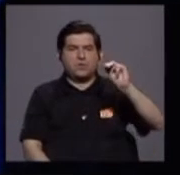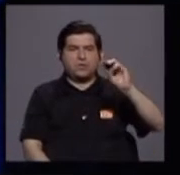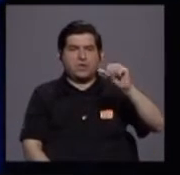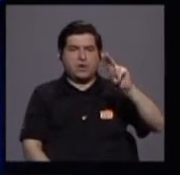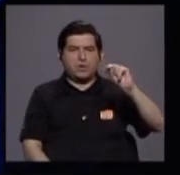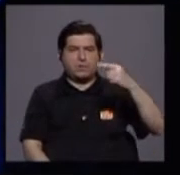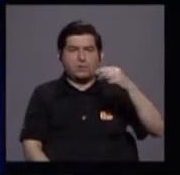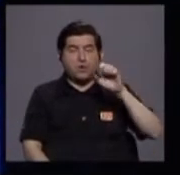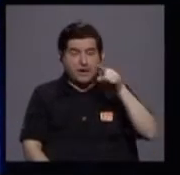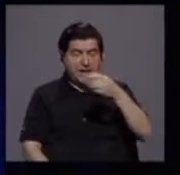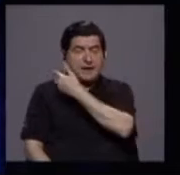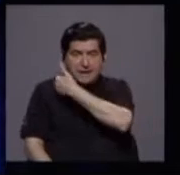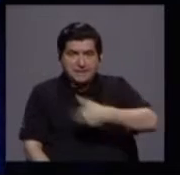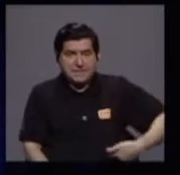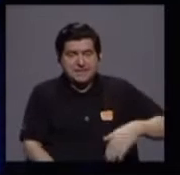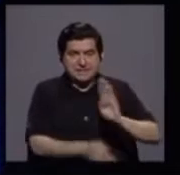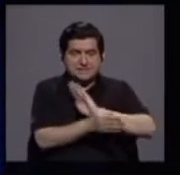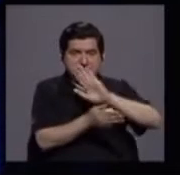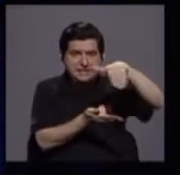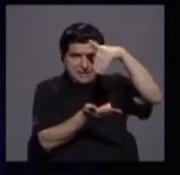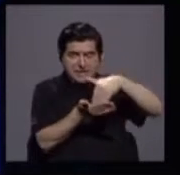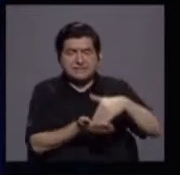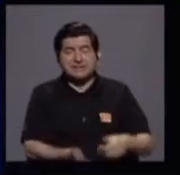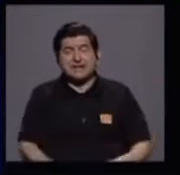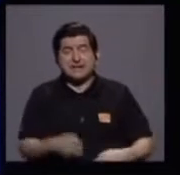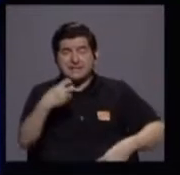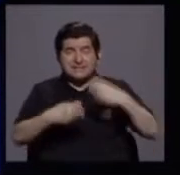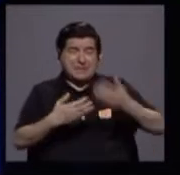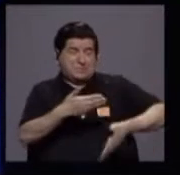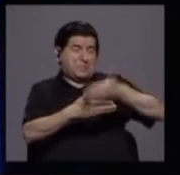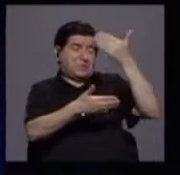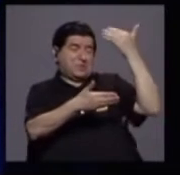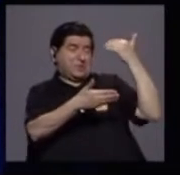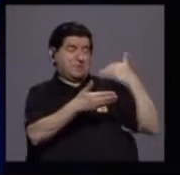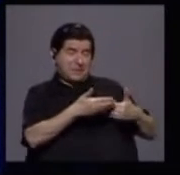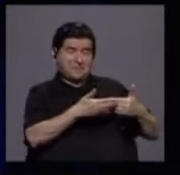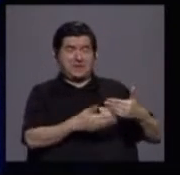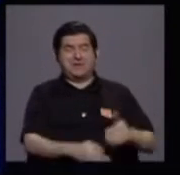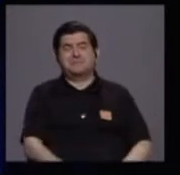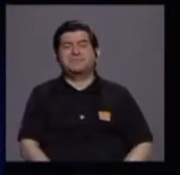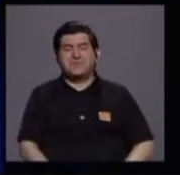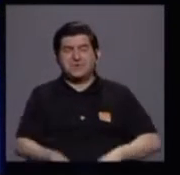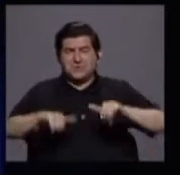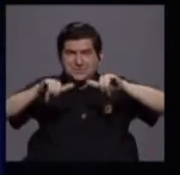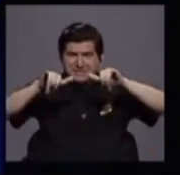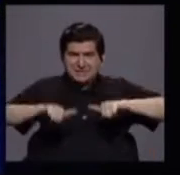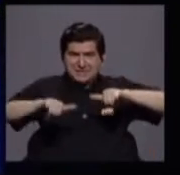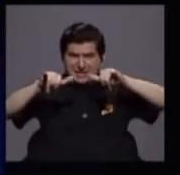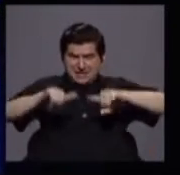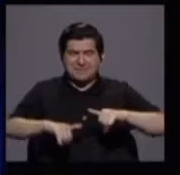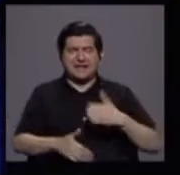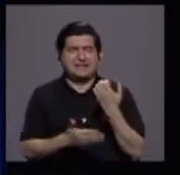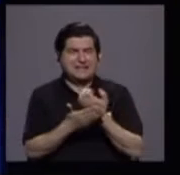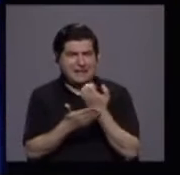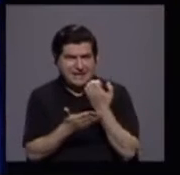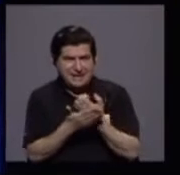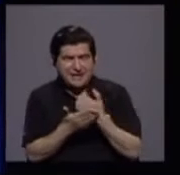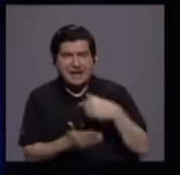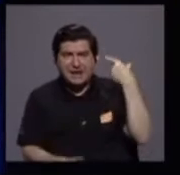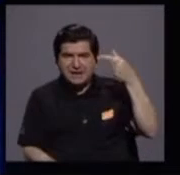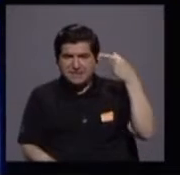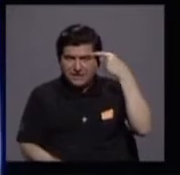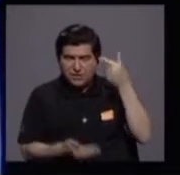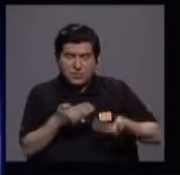presidente del Banco Central, del desastre que traíamos de estabilidad económica del